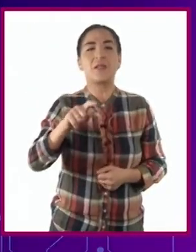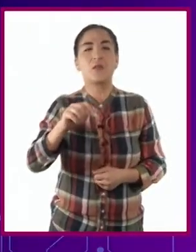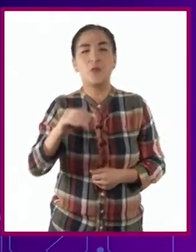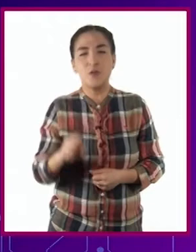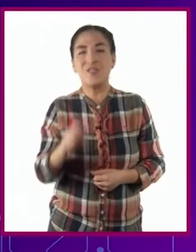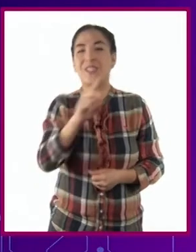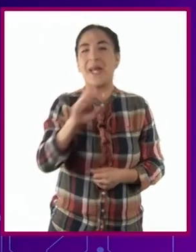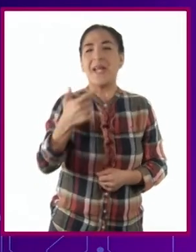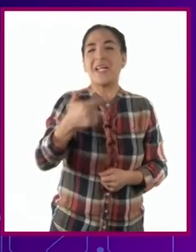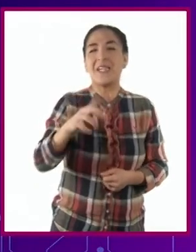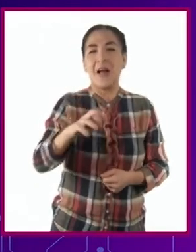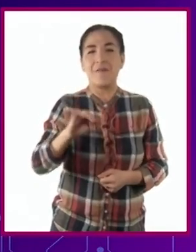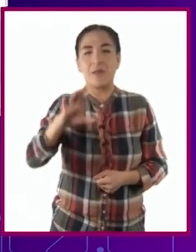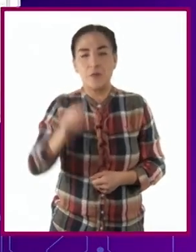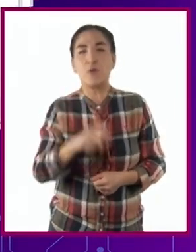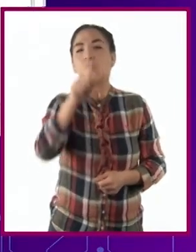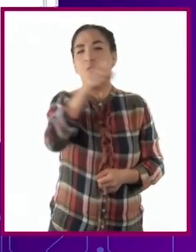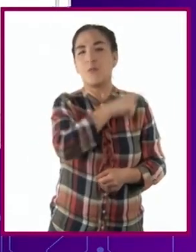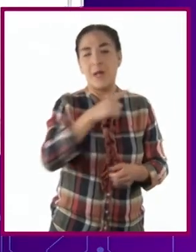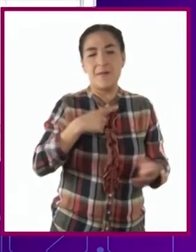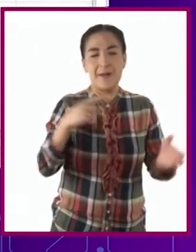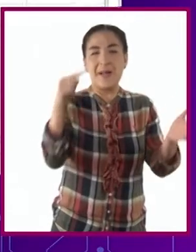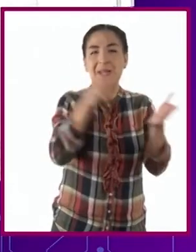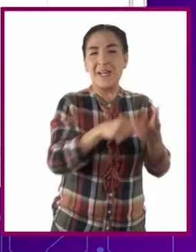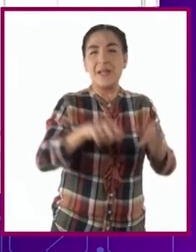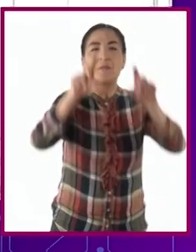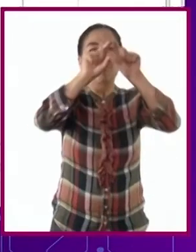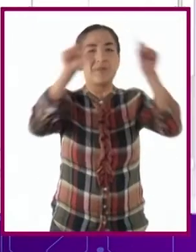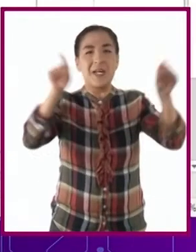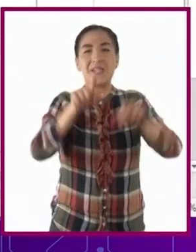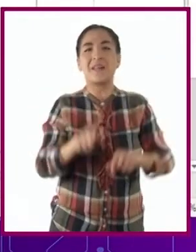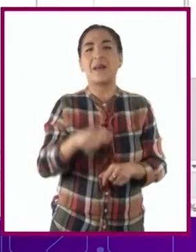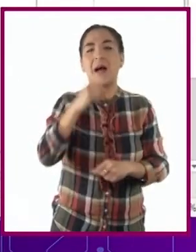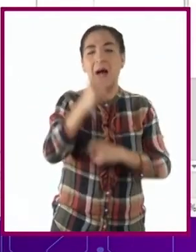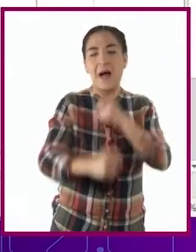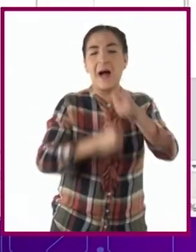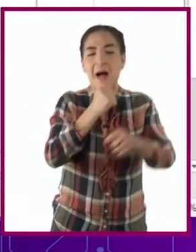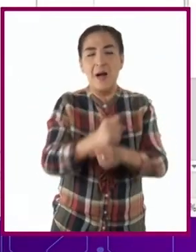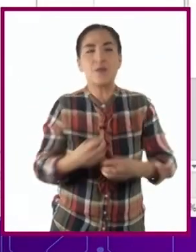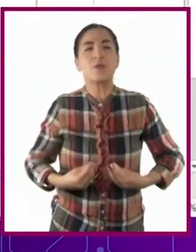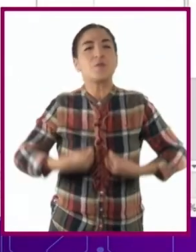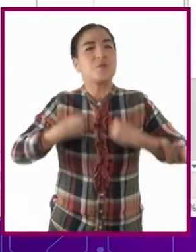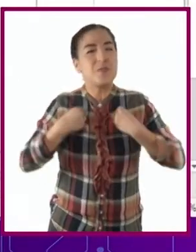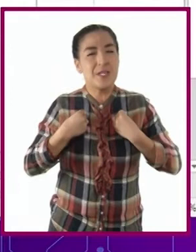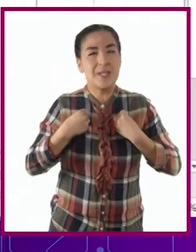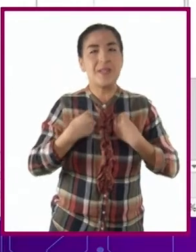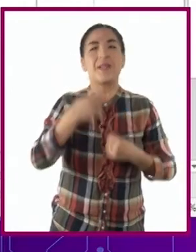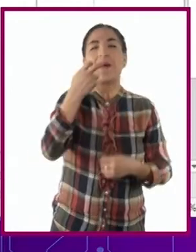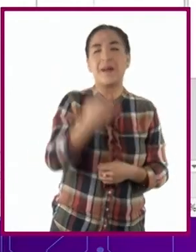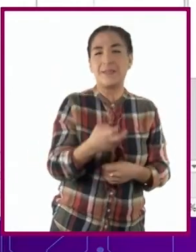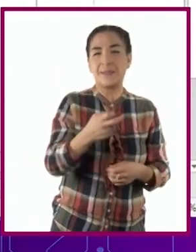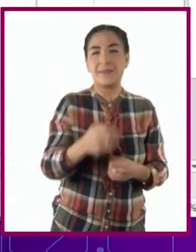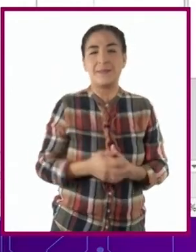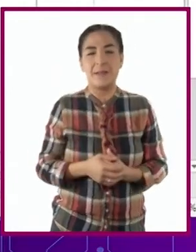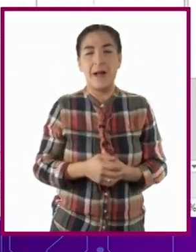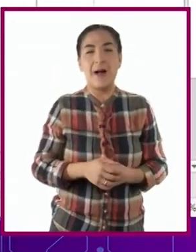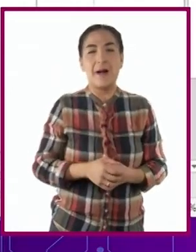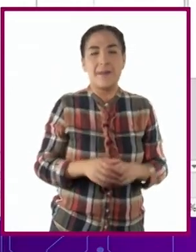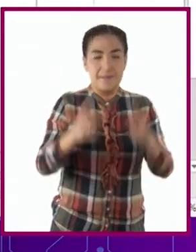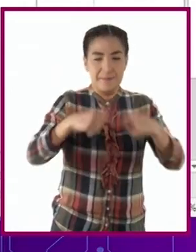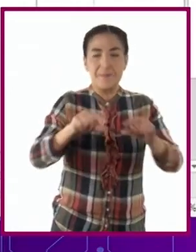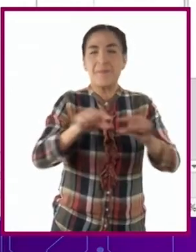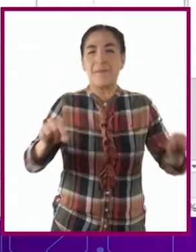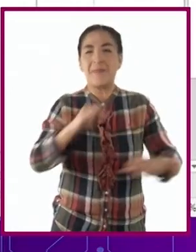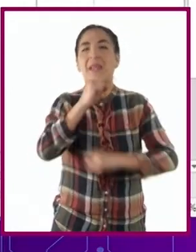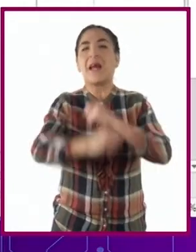y elegimos Títulos de ejes, es decir, años de vida promedio y año. A